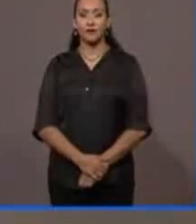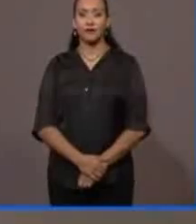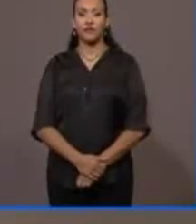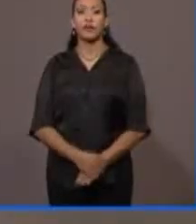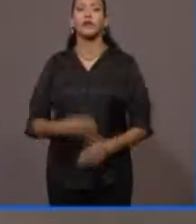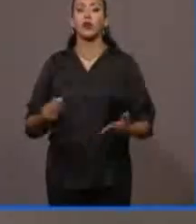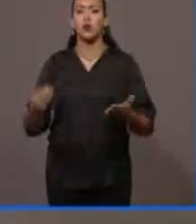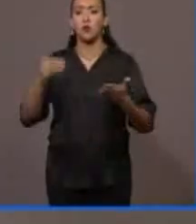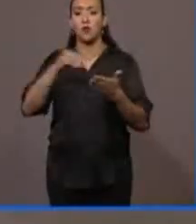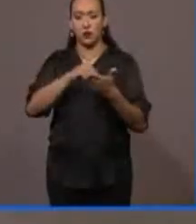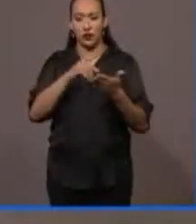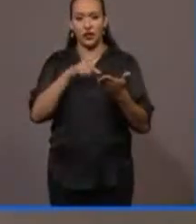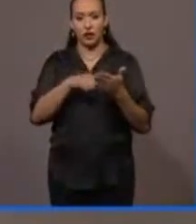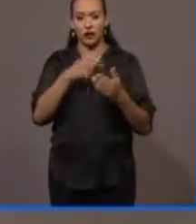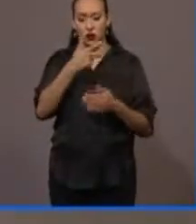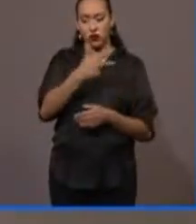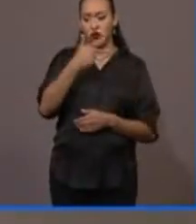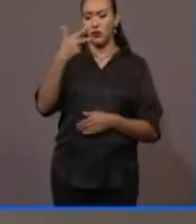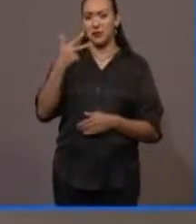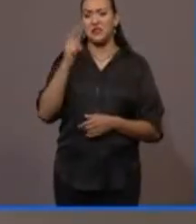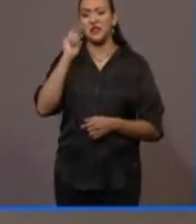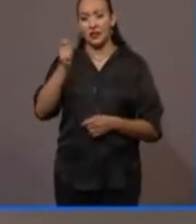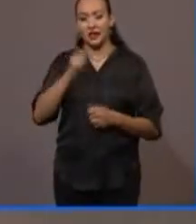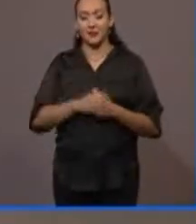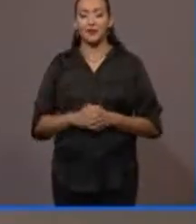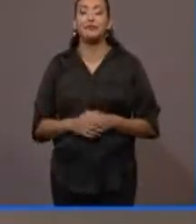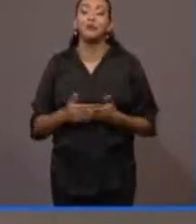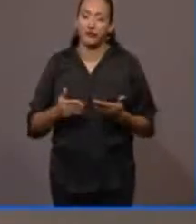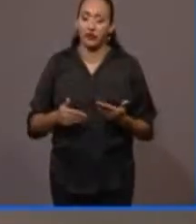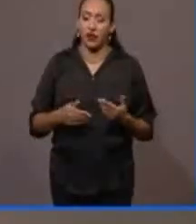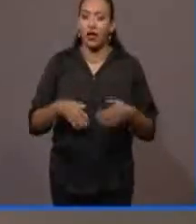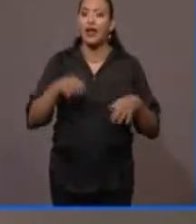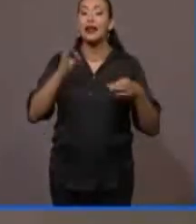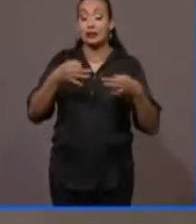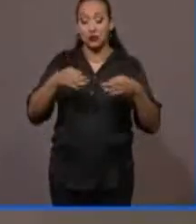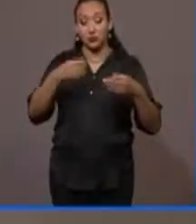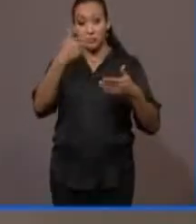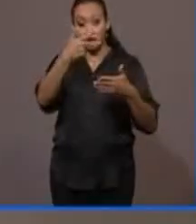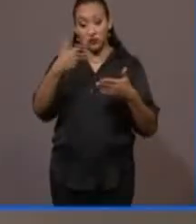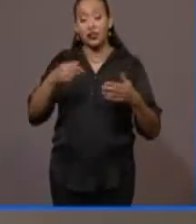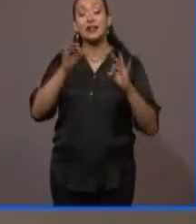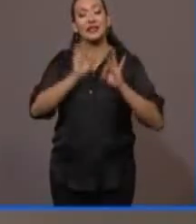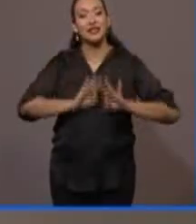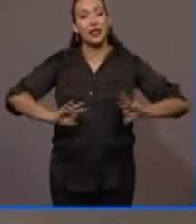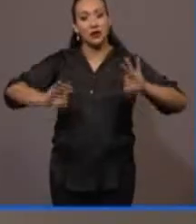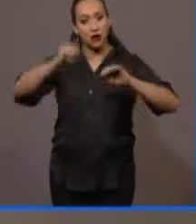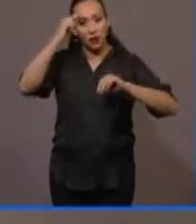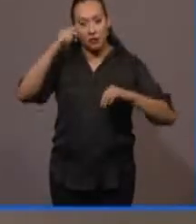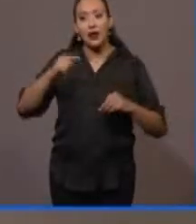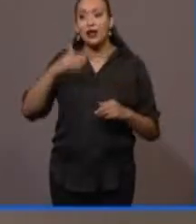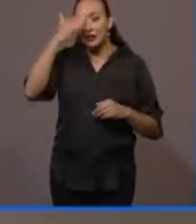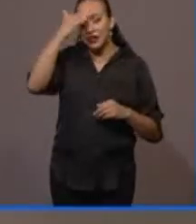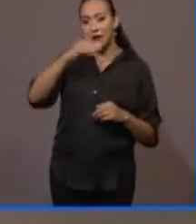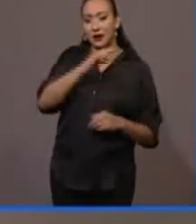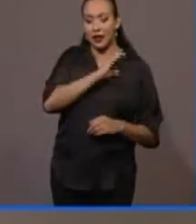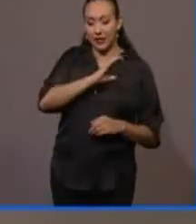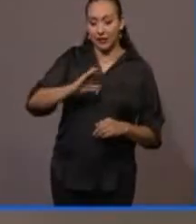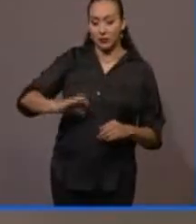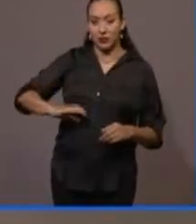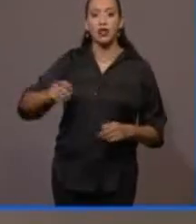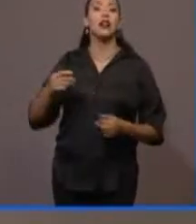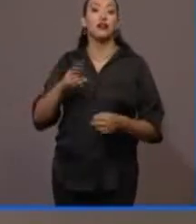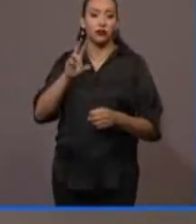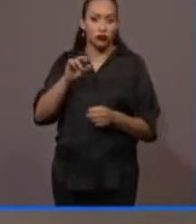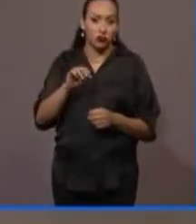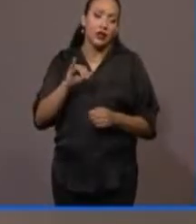La implementación de la medida 8 de 8 representa un avance significativo para erradicar la violencia contra las